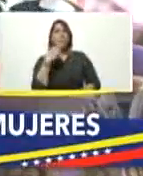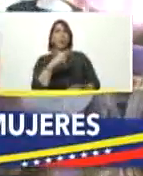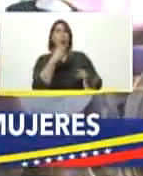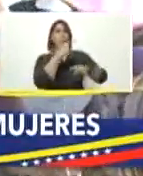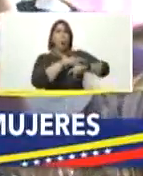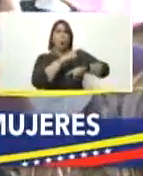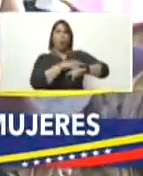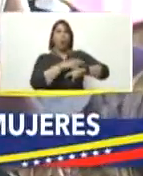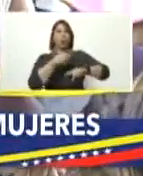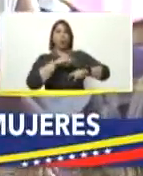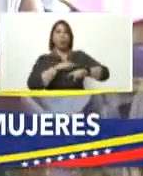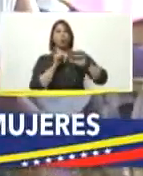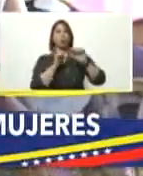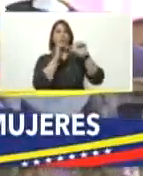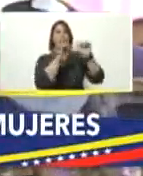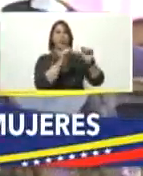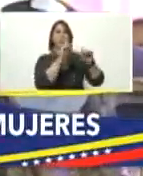seguimos con el patriarcado,